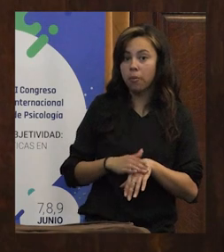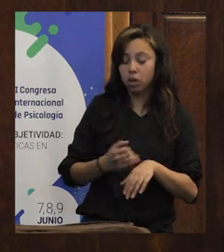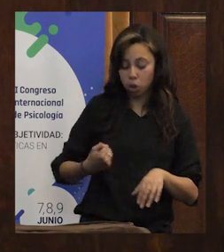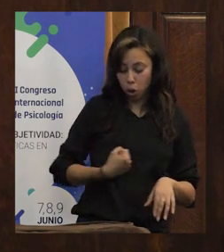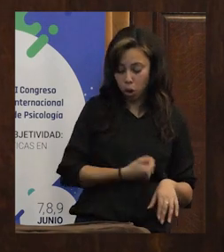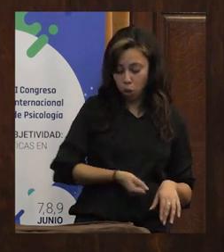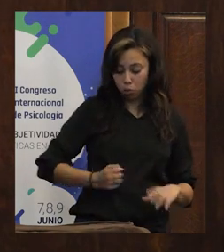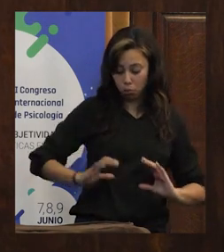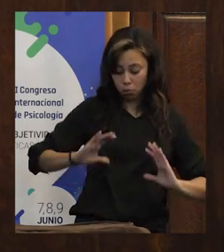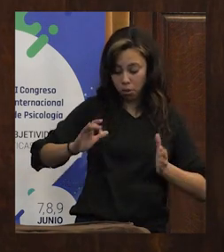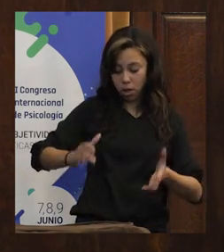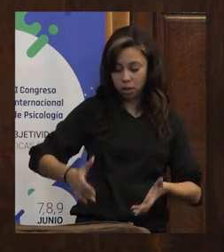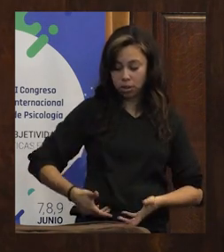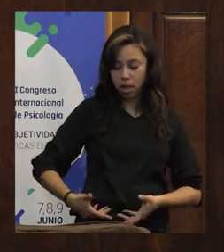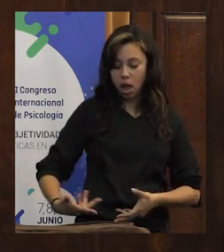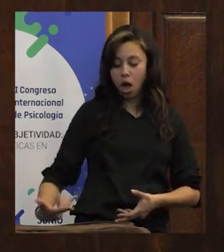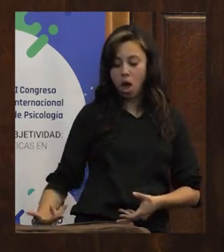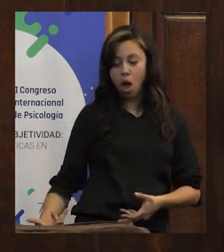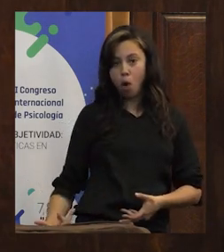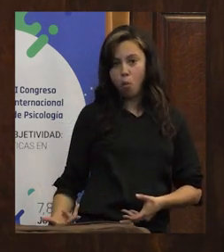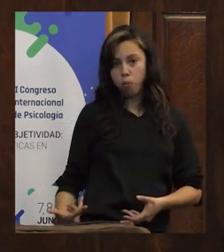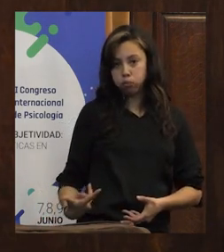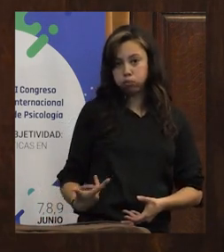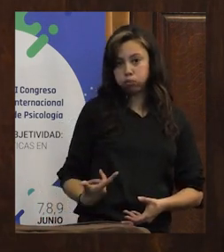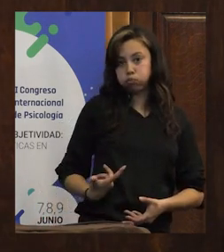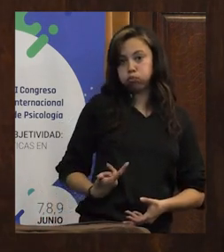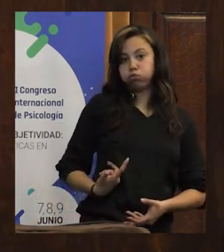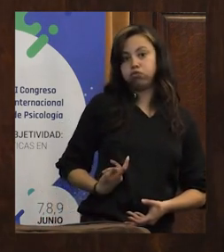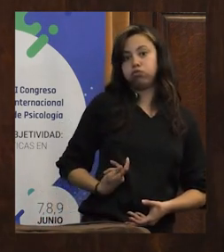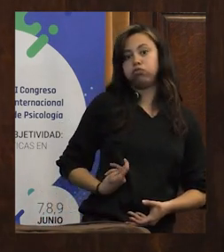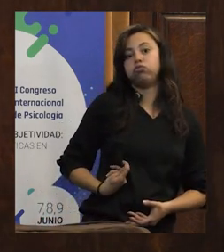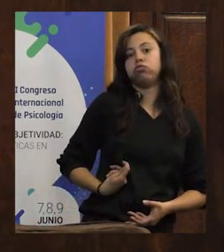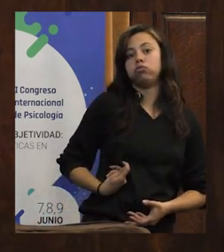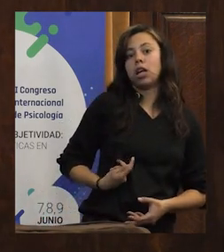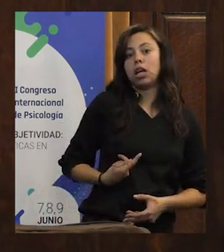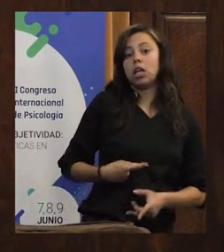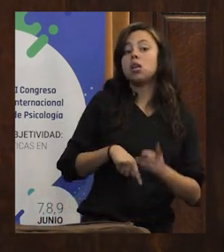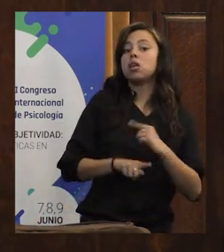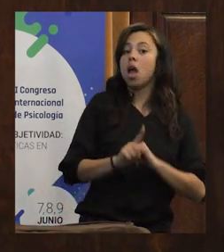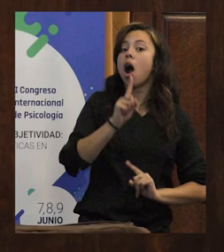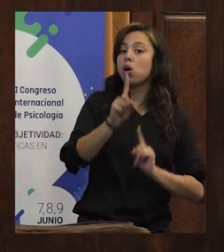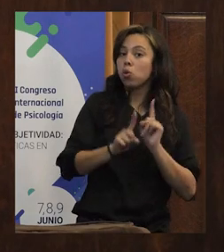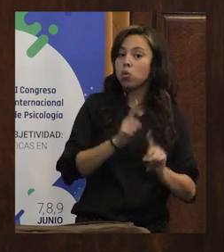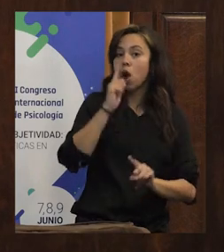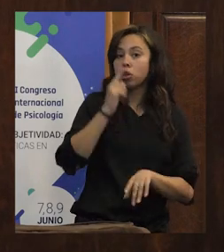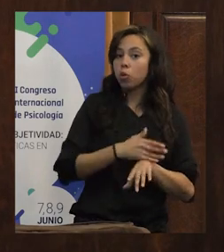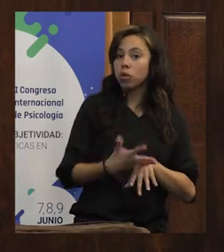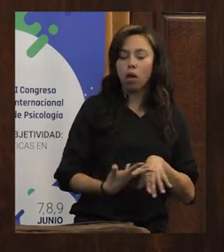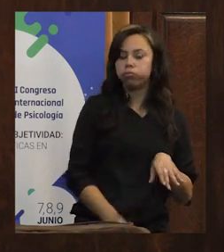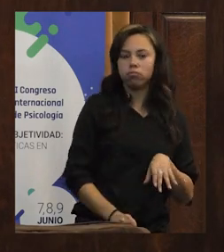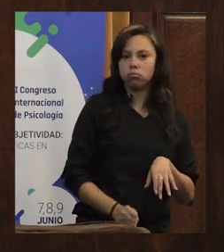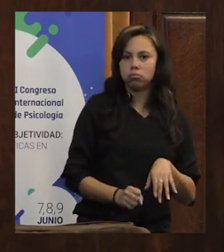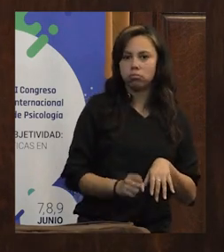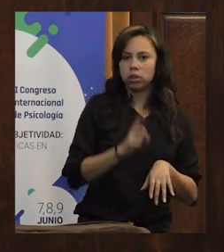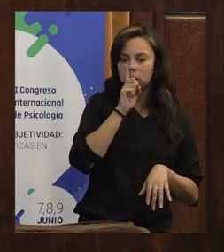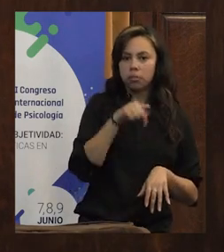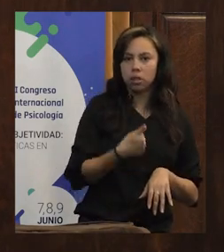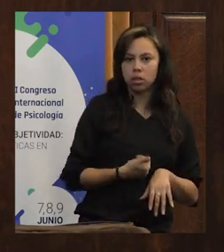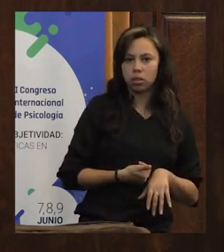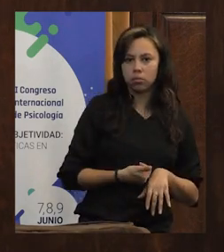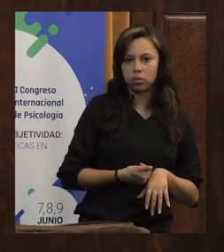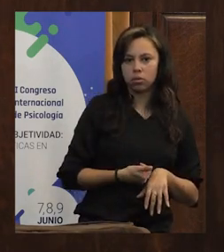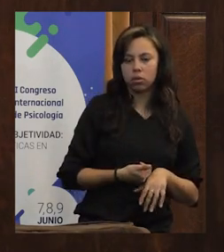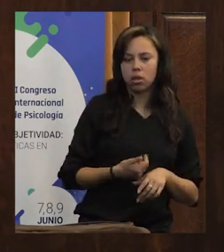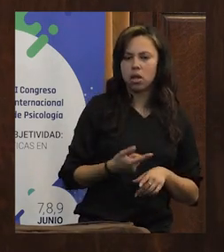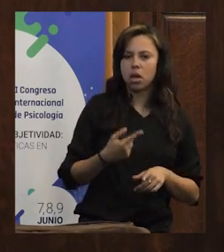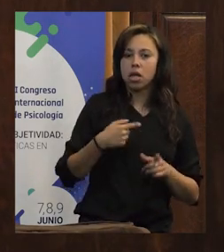como resultado de este procedimiento. La enfermera responde: Bueno, usted